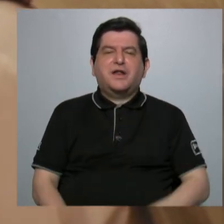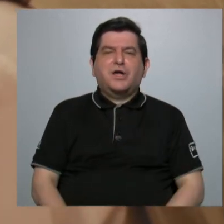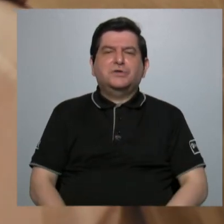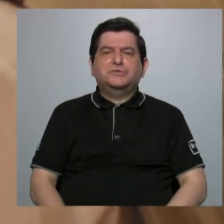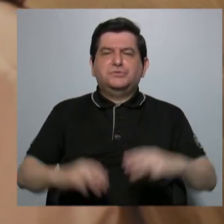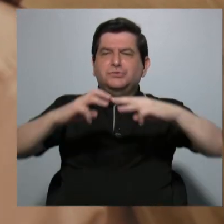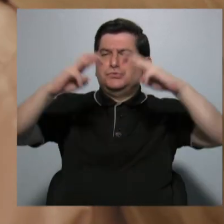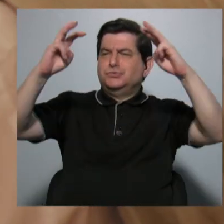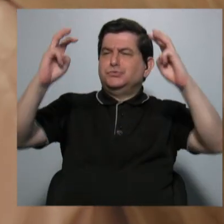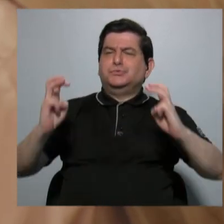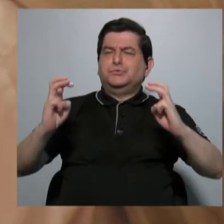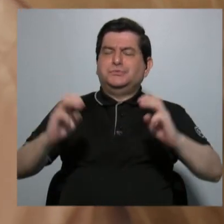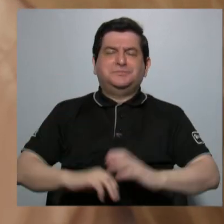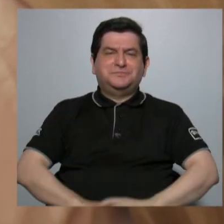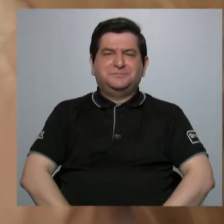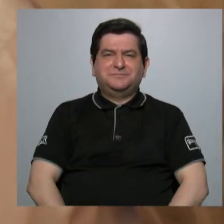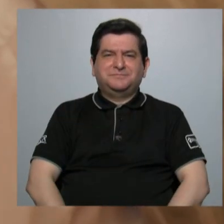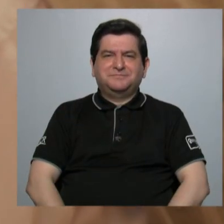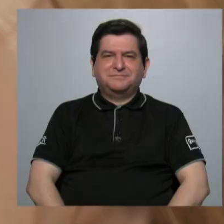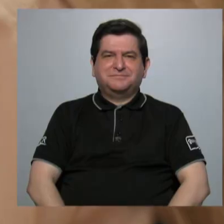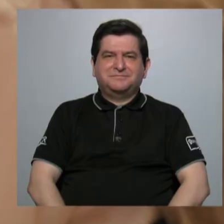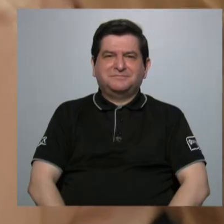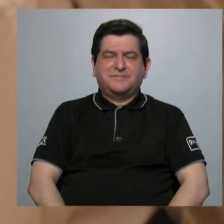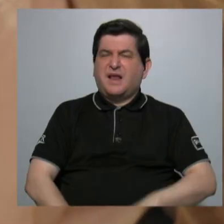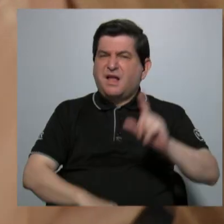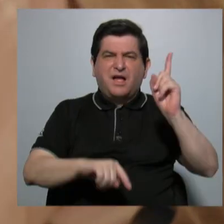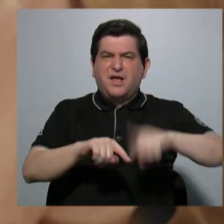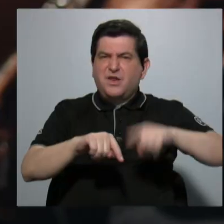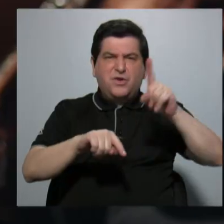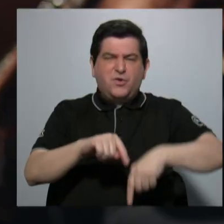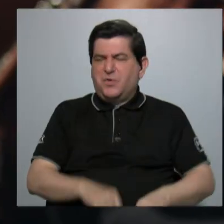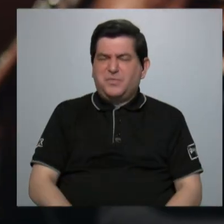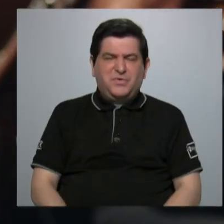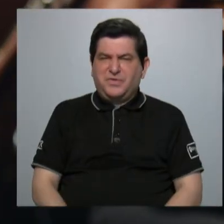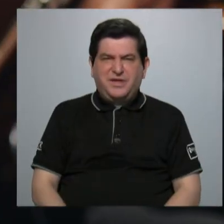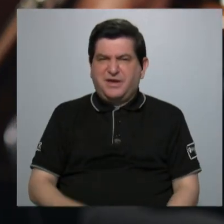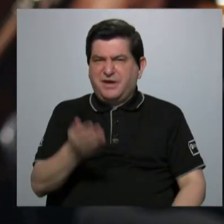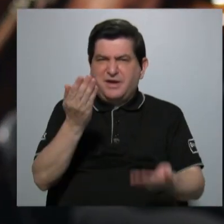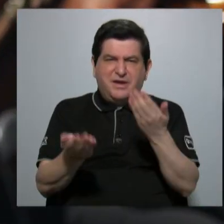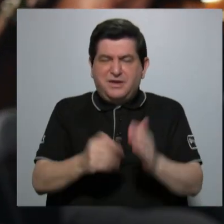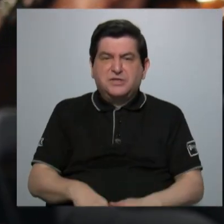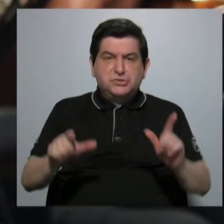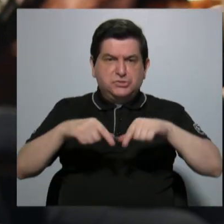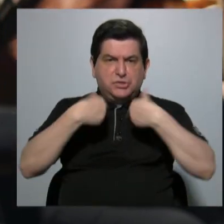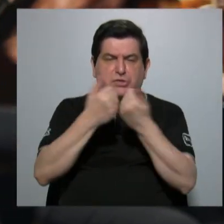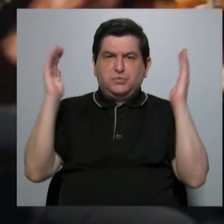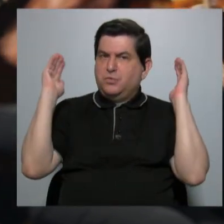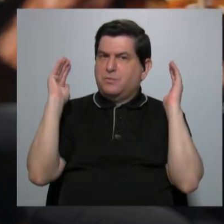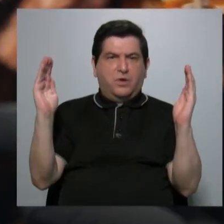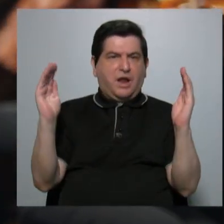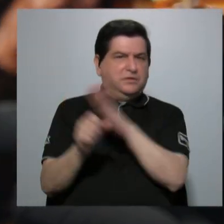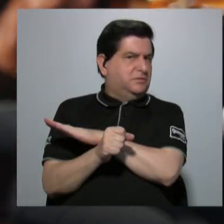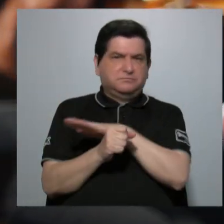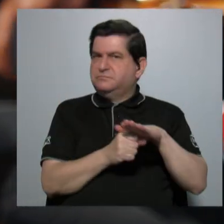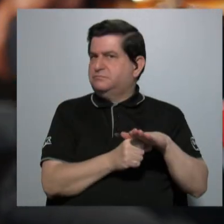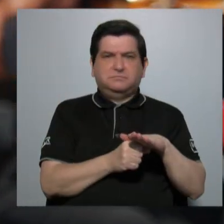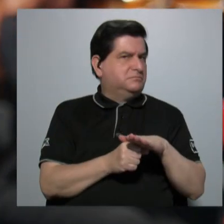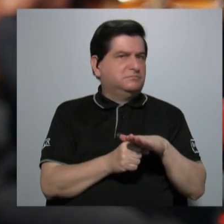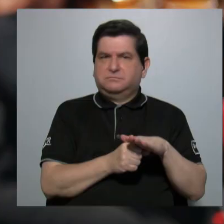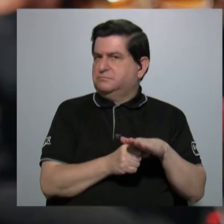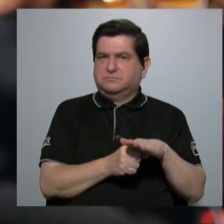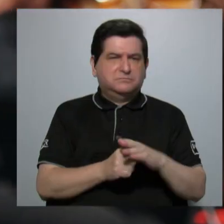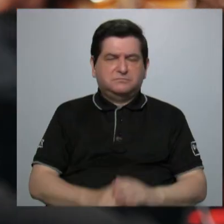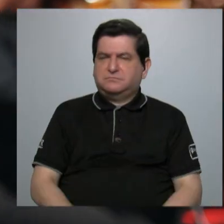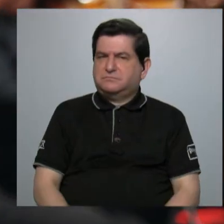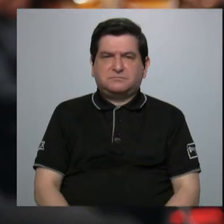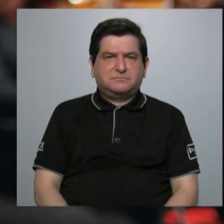castillos. Entonces, no podía entrar, a veces no podía entrar una orquesta entera, ¿no?